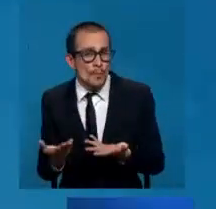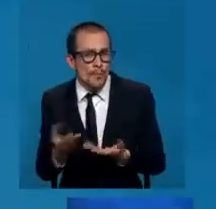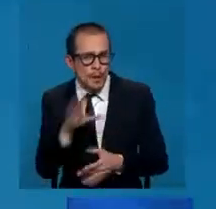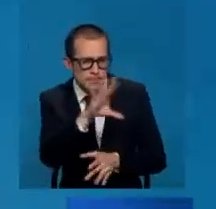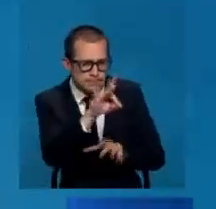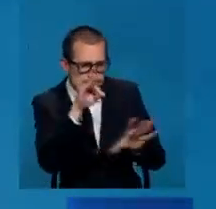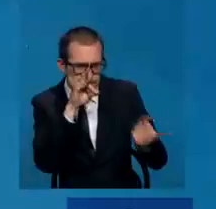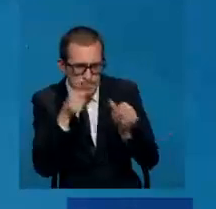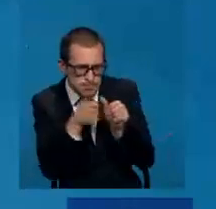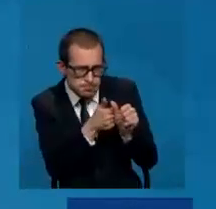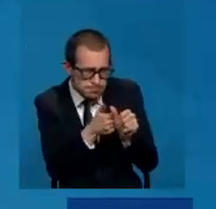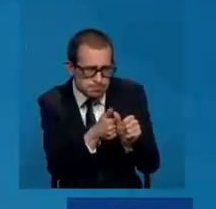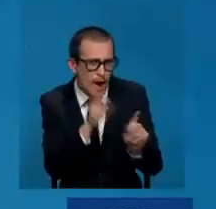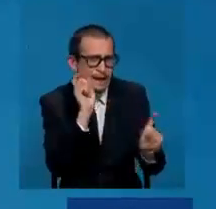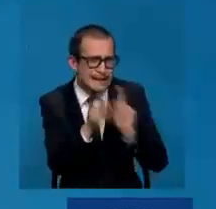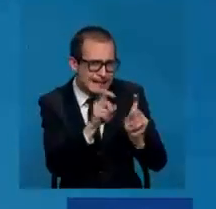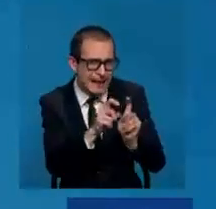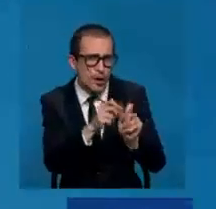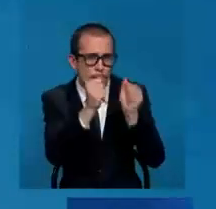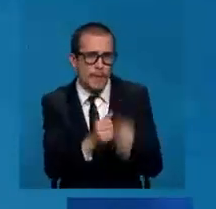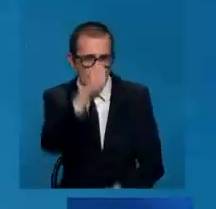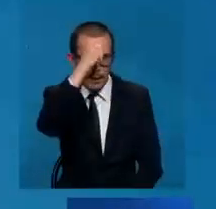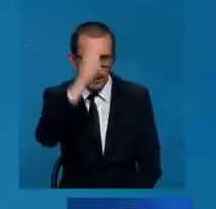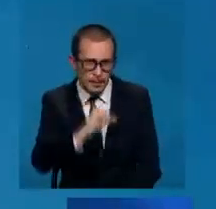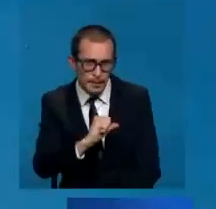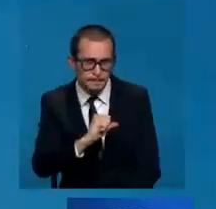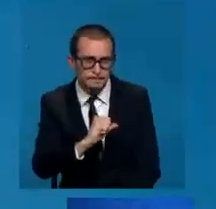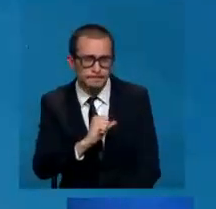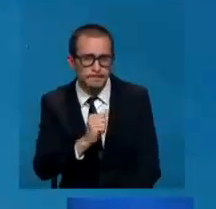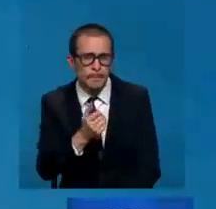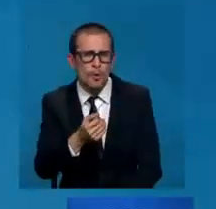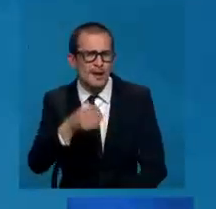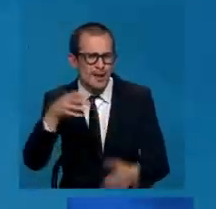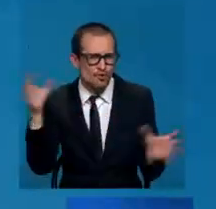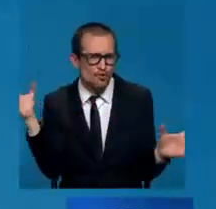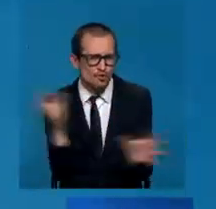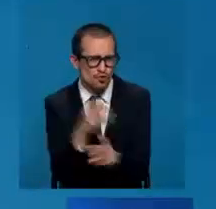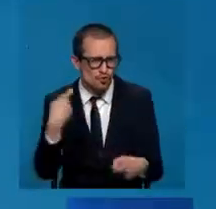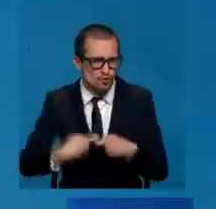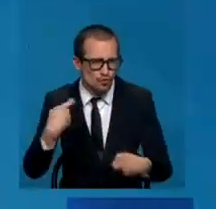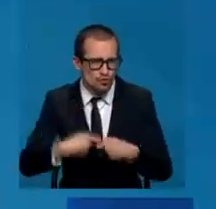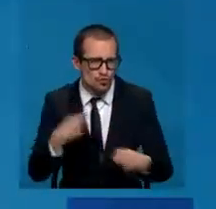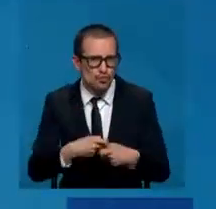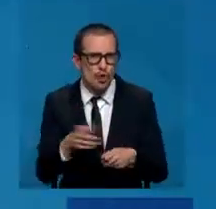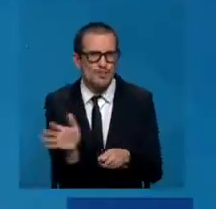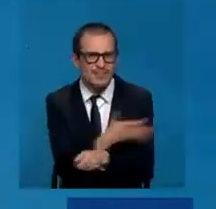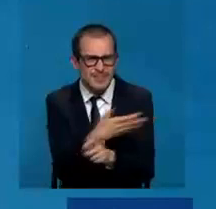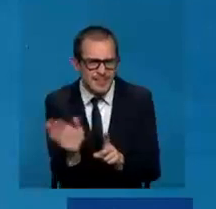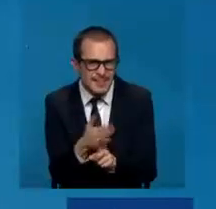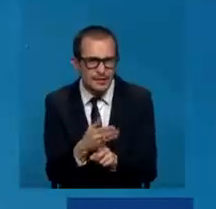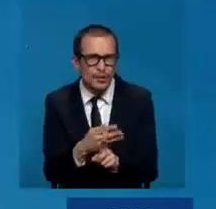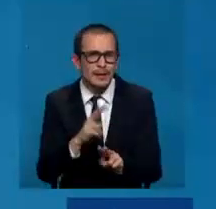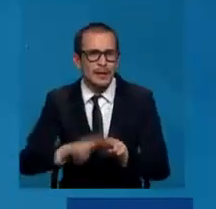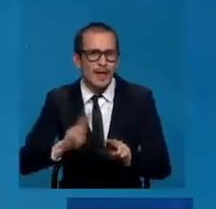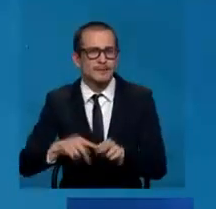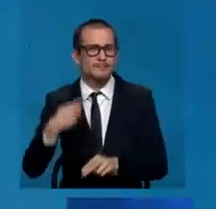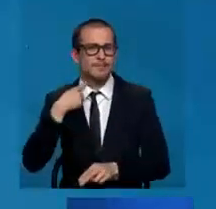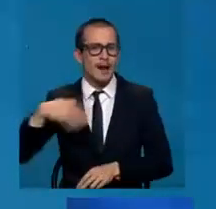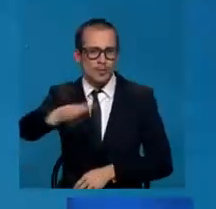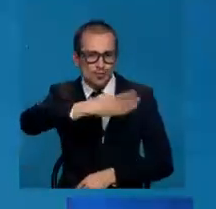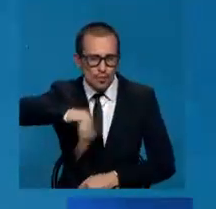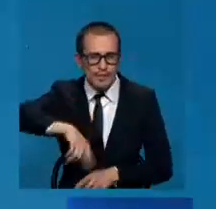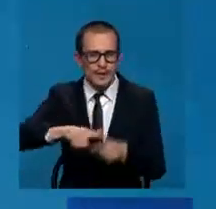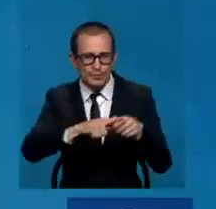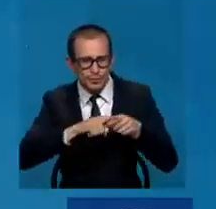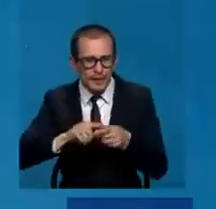identificarlos, perseguirlos, juzgarlos y castigarlos por el severo daño que le han causado a nuestra sociedad